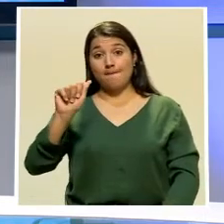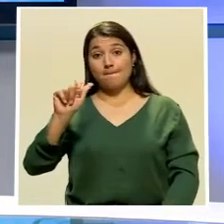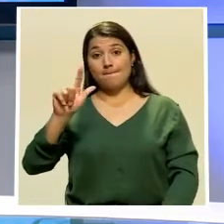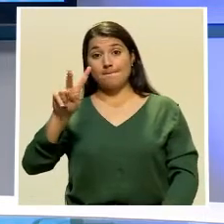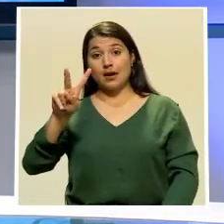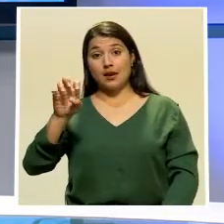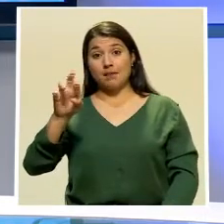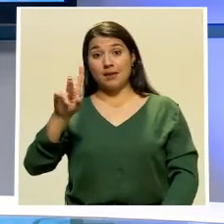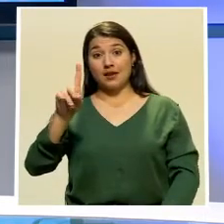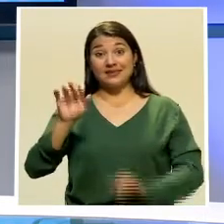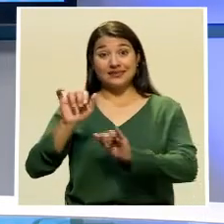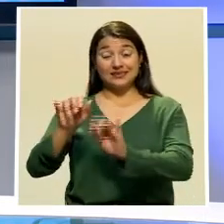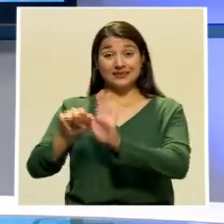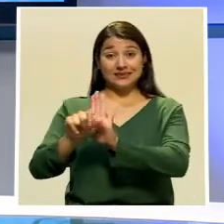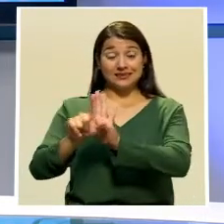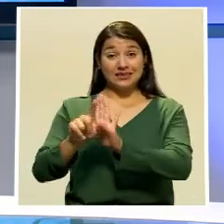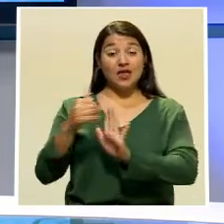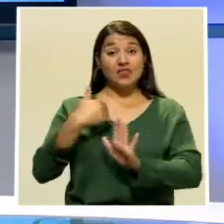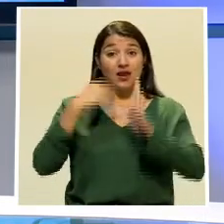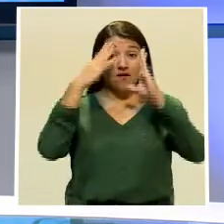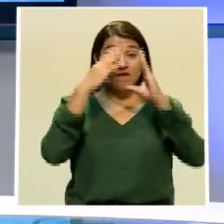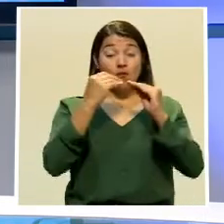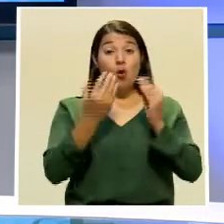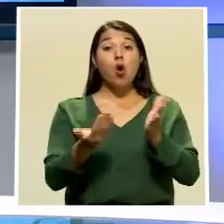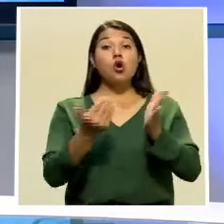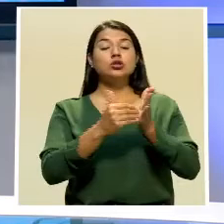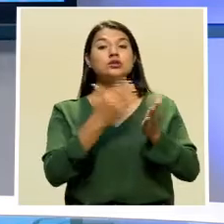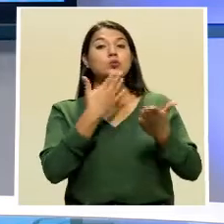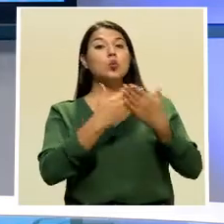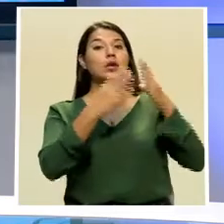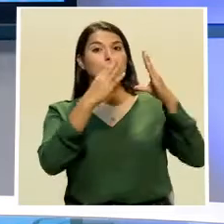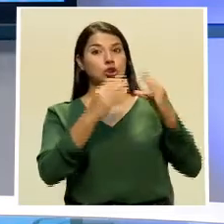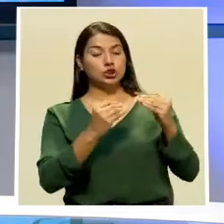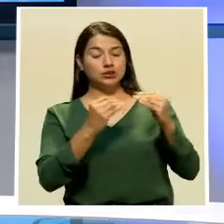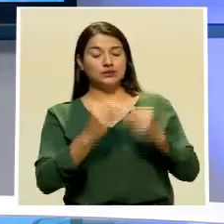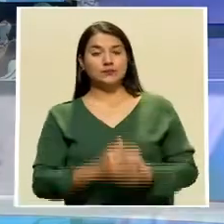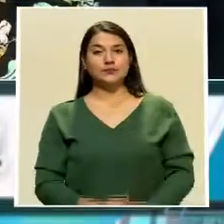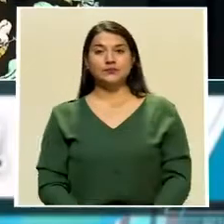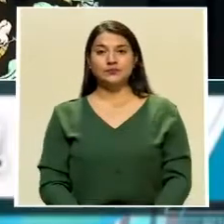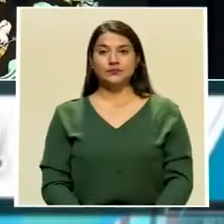y nos trae esta información. De nuevo, buenas noches, Rita.